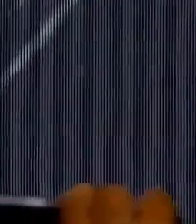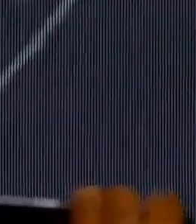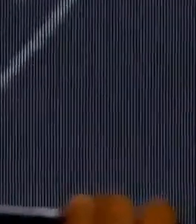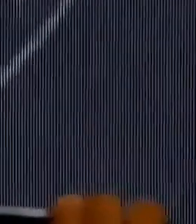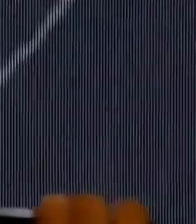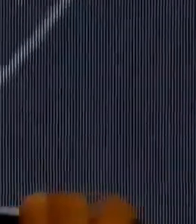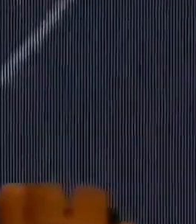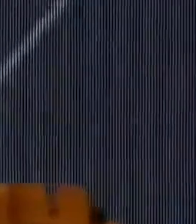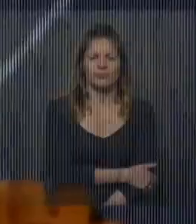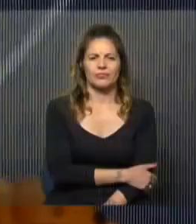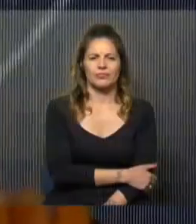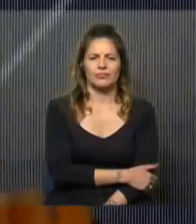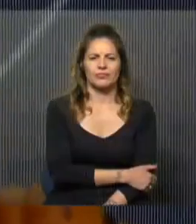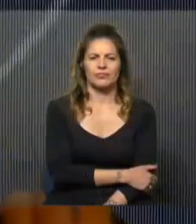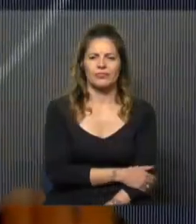hacen